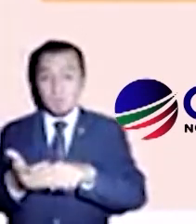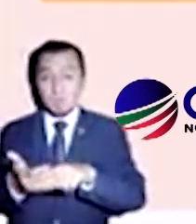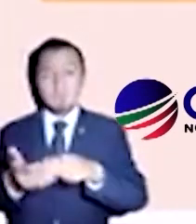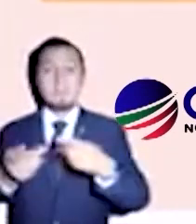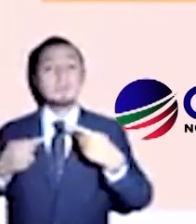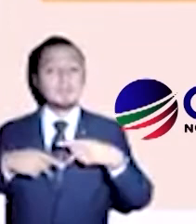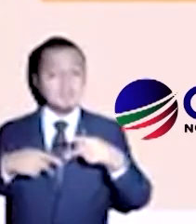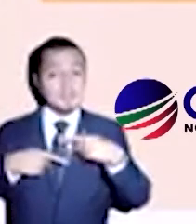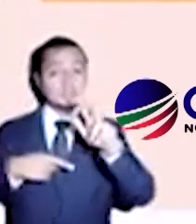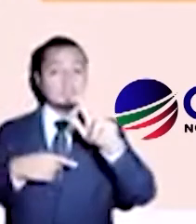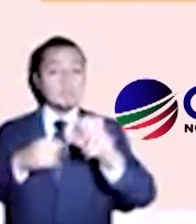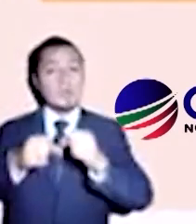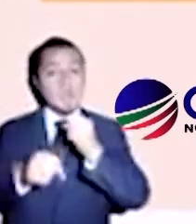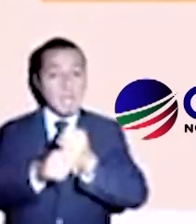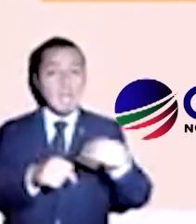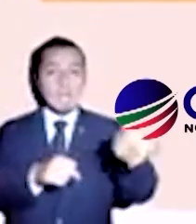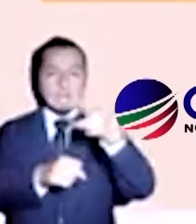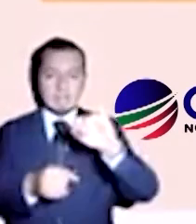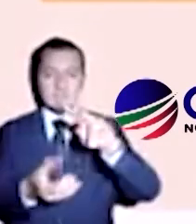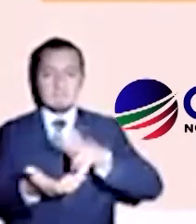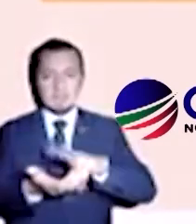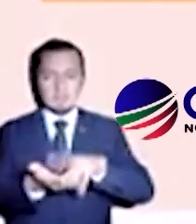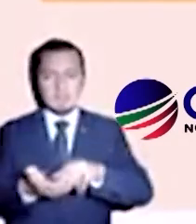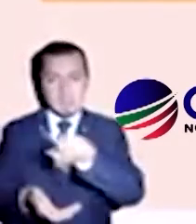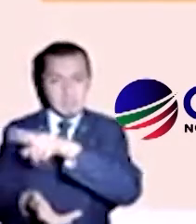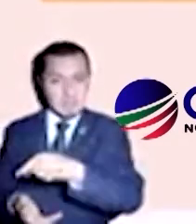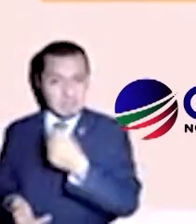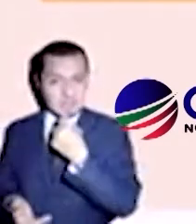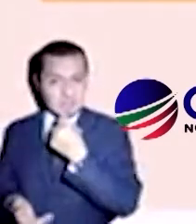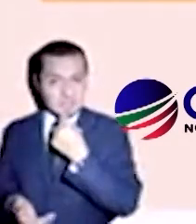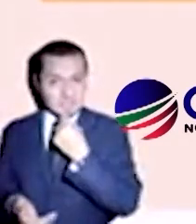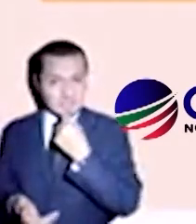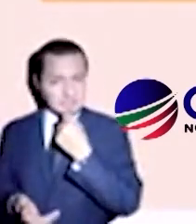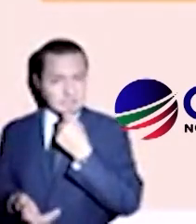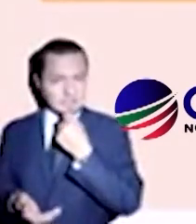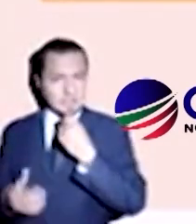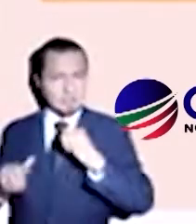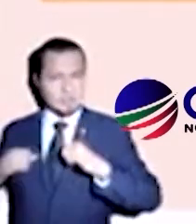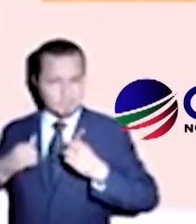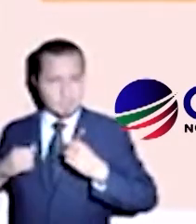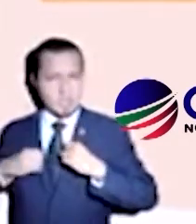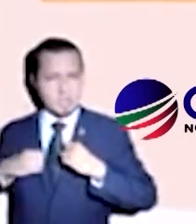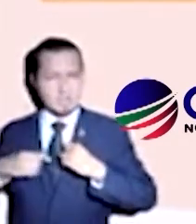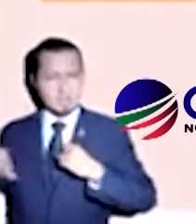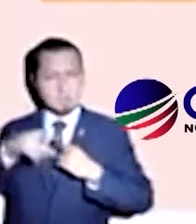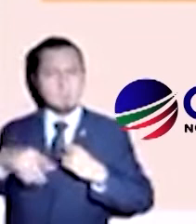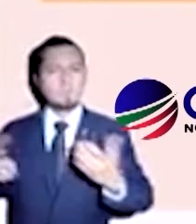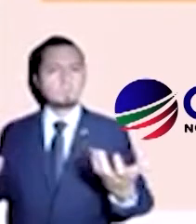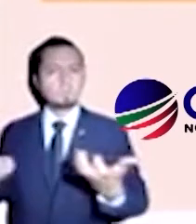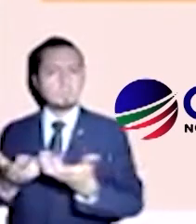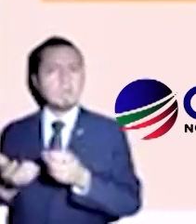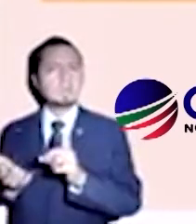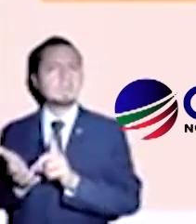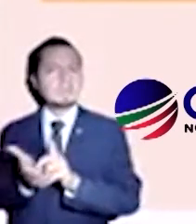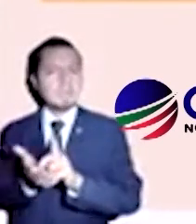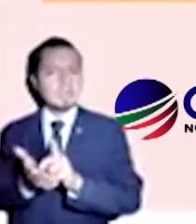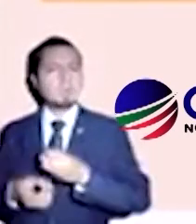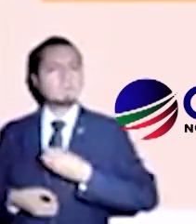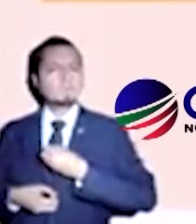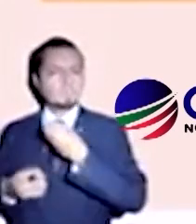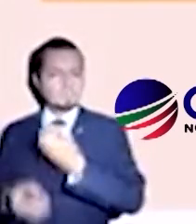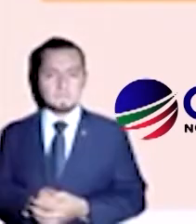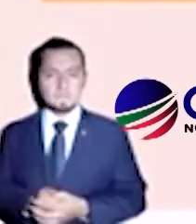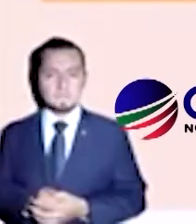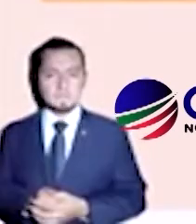los ciudadanos de mayores de 18 años, pero los niños y las niñas de Jalisco, los adolescentes, van a ejercer su derecho a